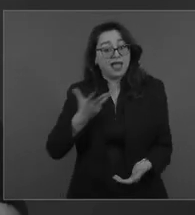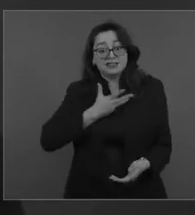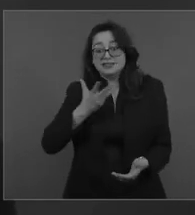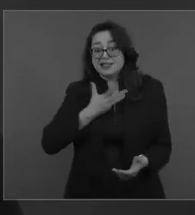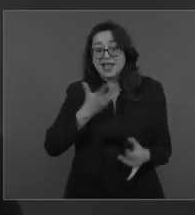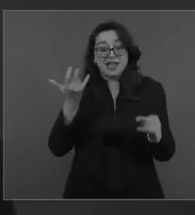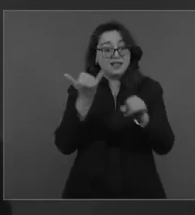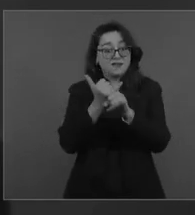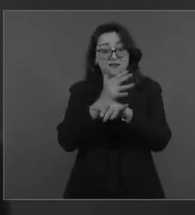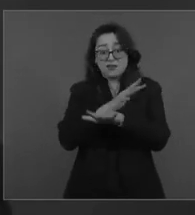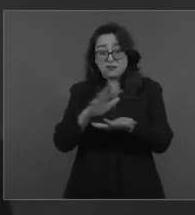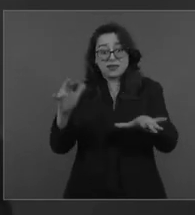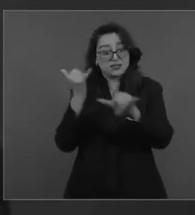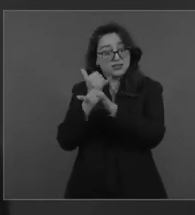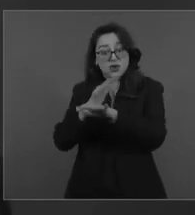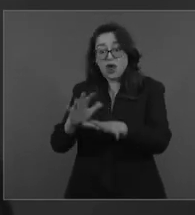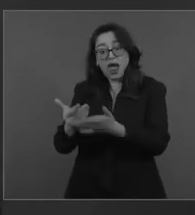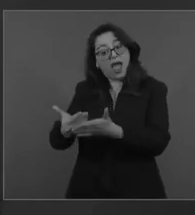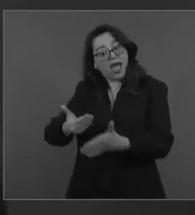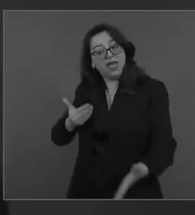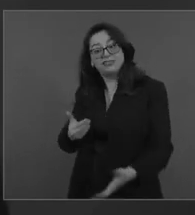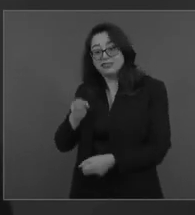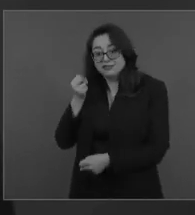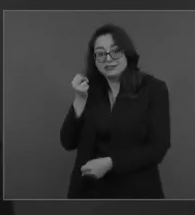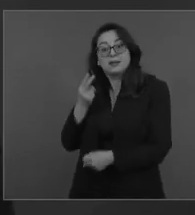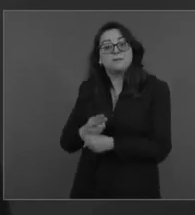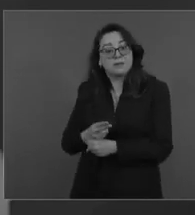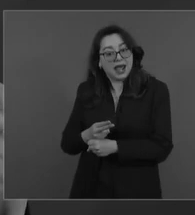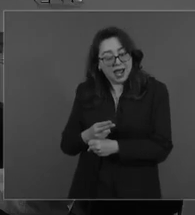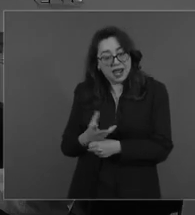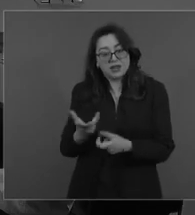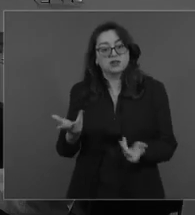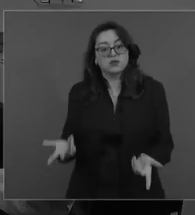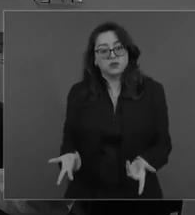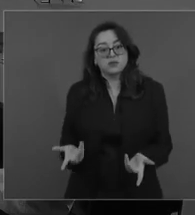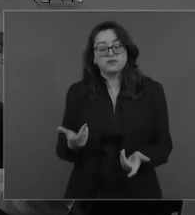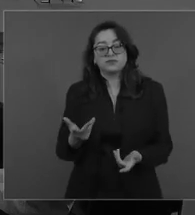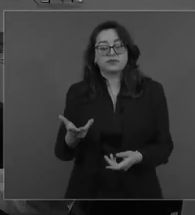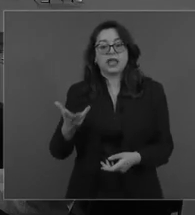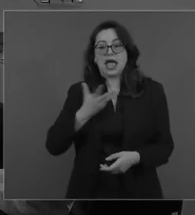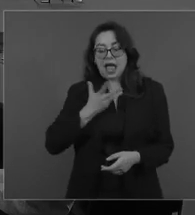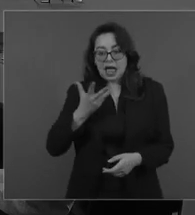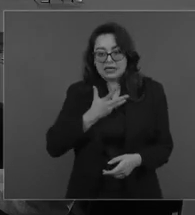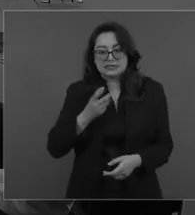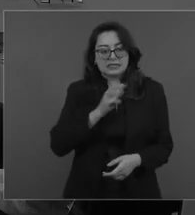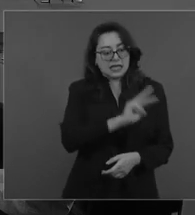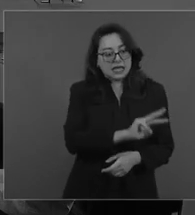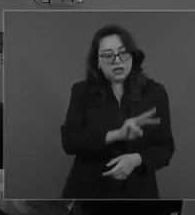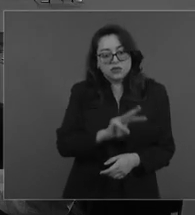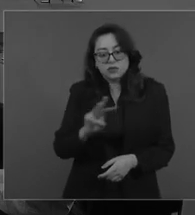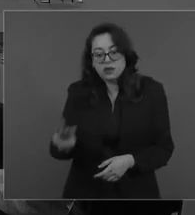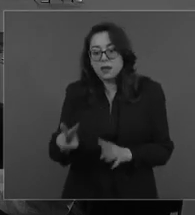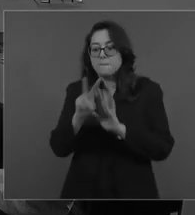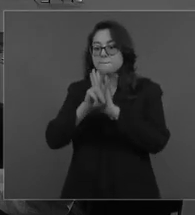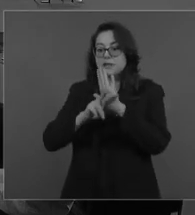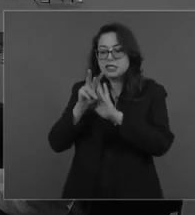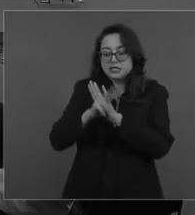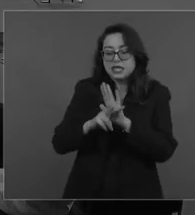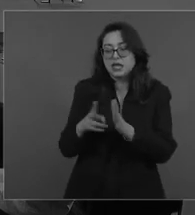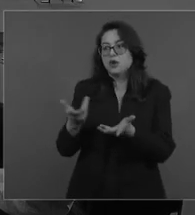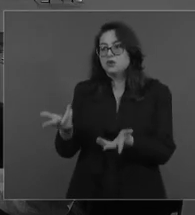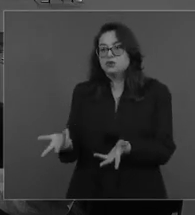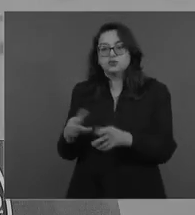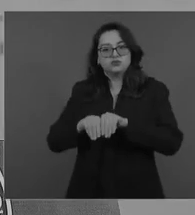redes sociales del Estado de Guerrero, sino también existen los audios y los videos que confirman